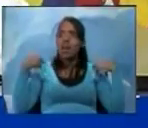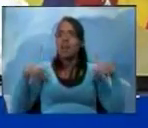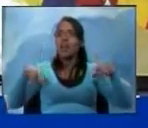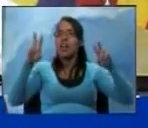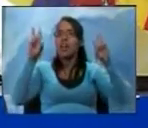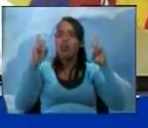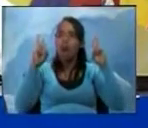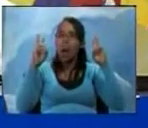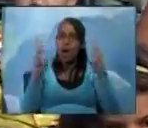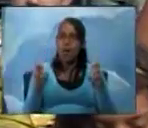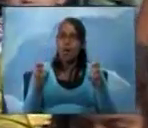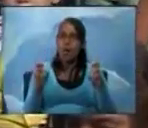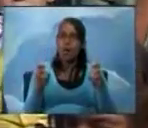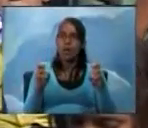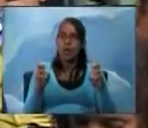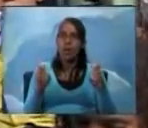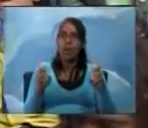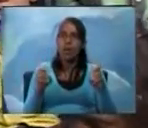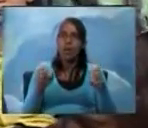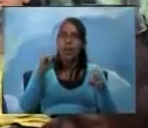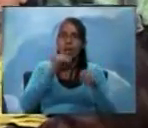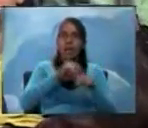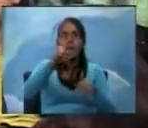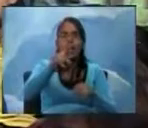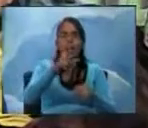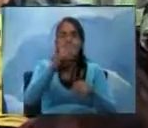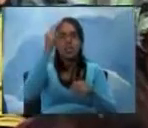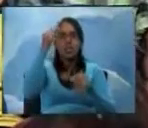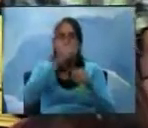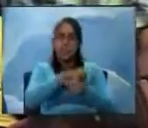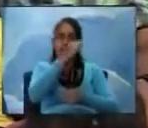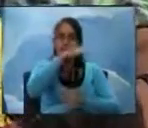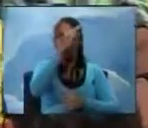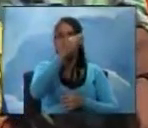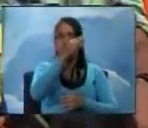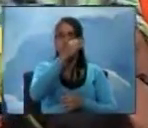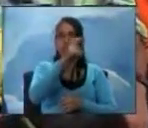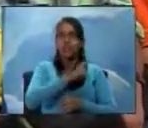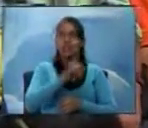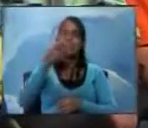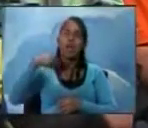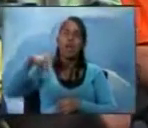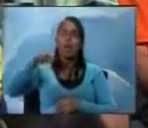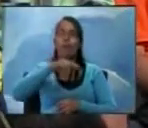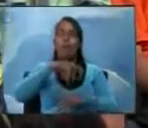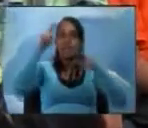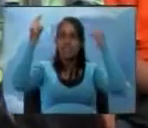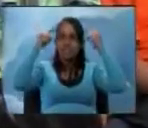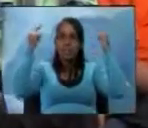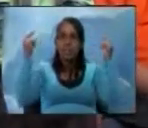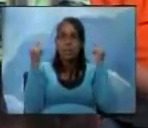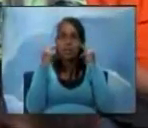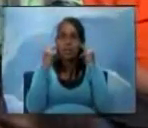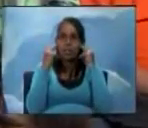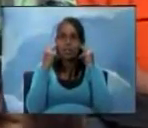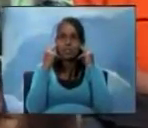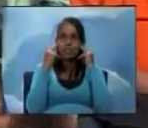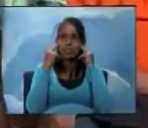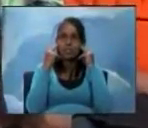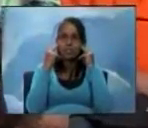renovado. Renovado. En el espíritu. En el espíritu. De vuestra mente. De vuestra mente.